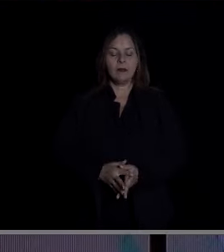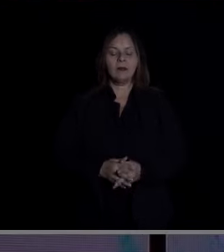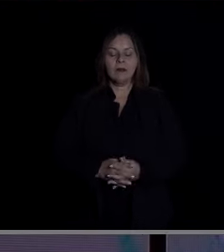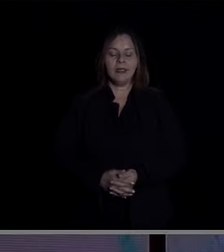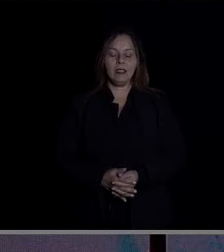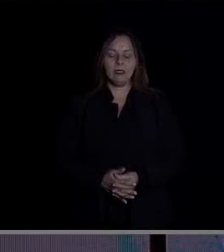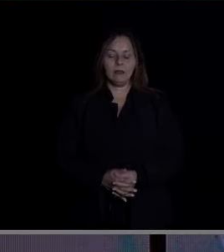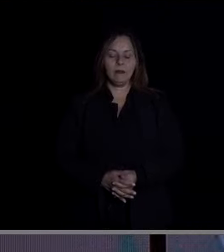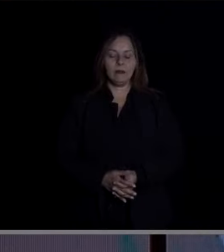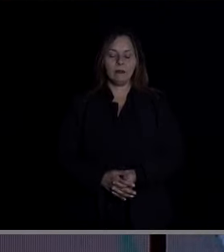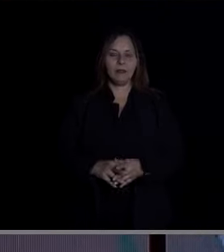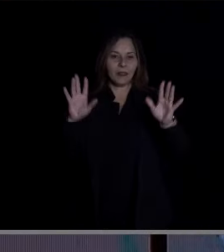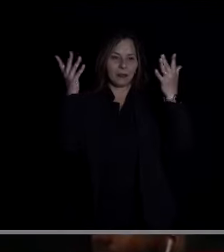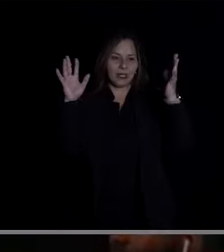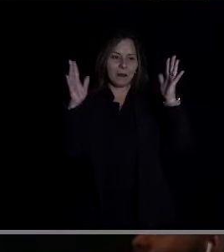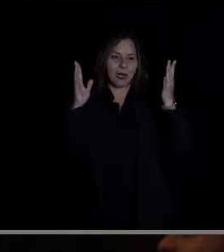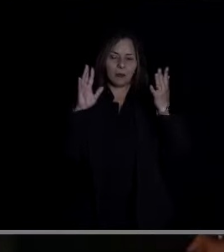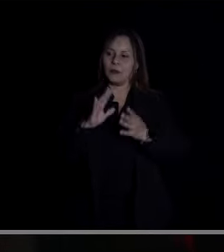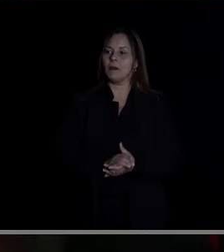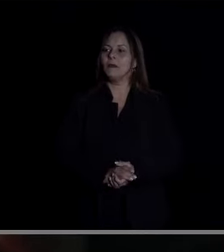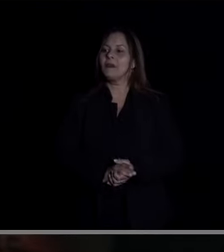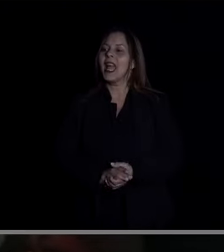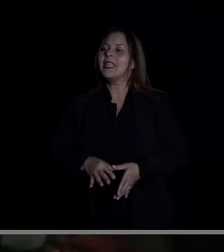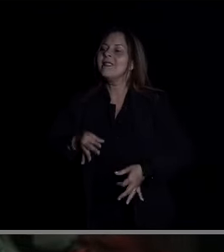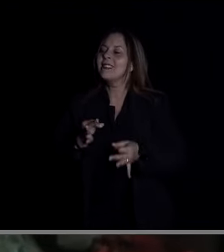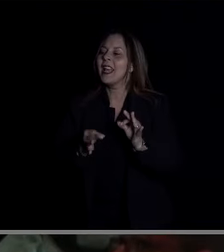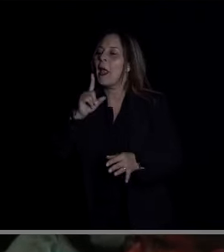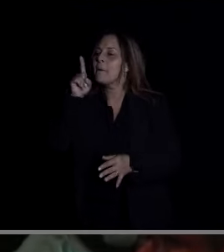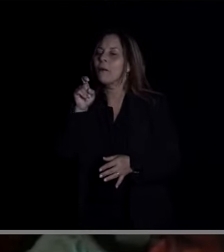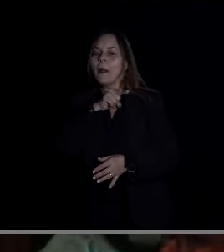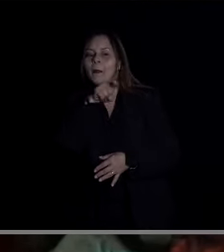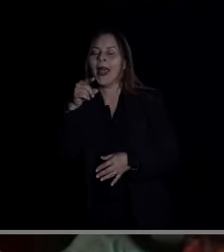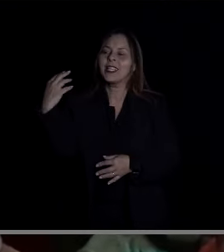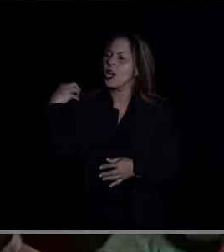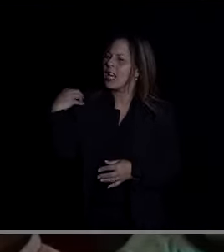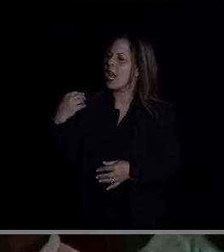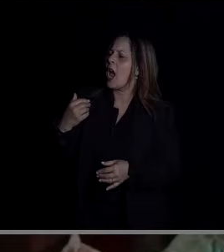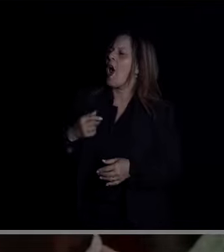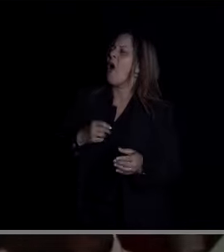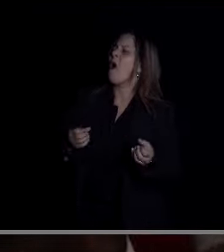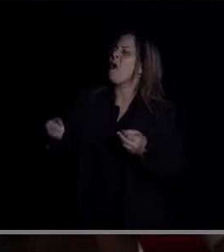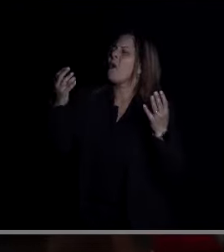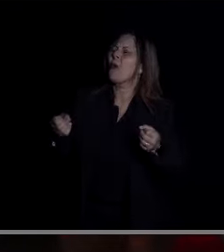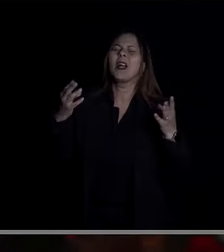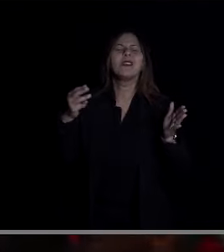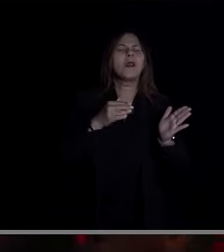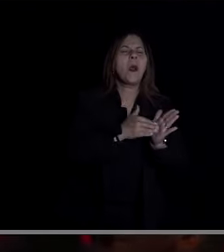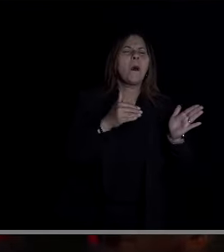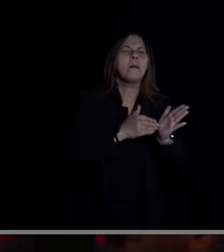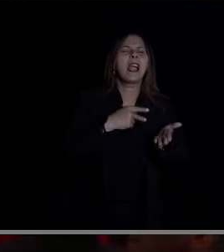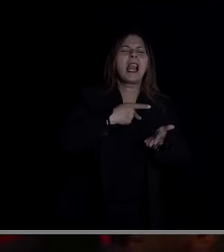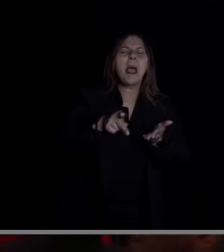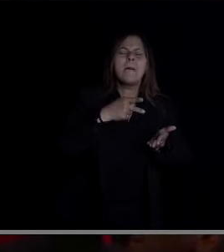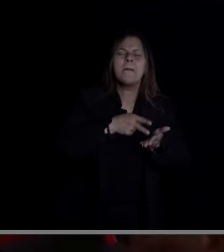Eso es. Un fuerte aplauso. Si le preguntamos a estos líderes cuántos son los miles de dólares que le pagan